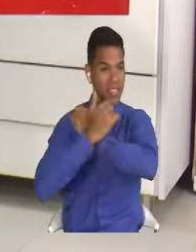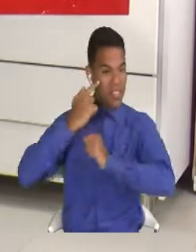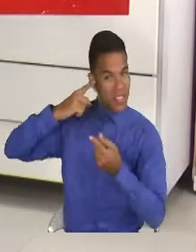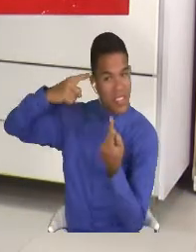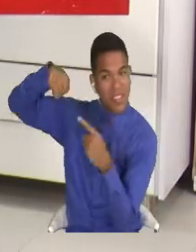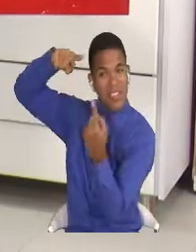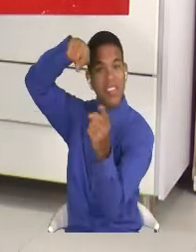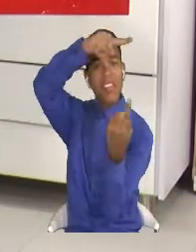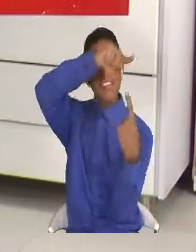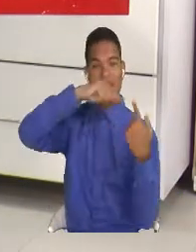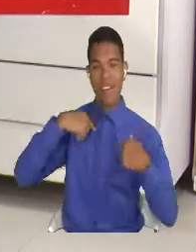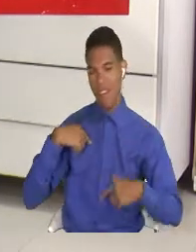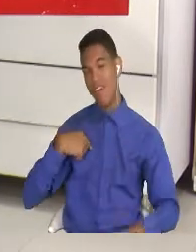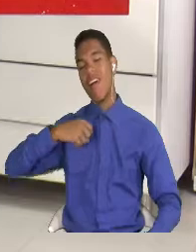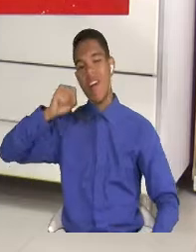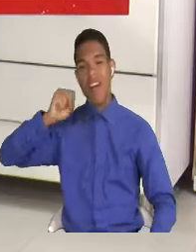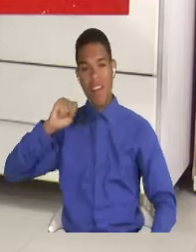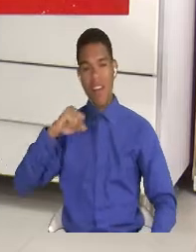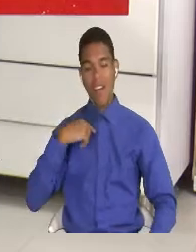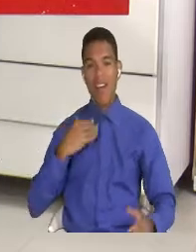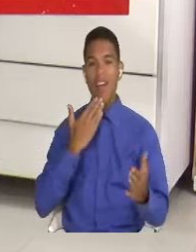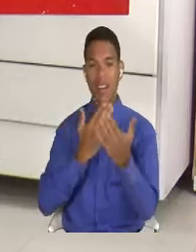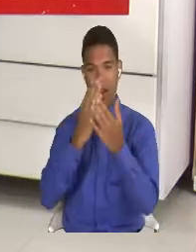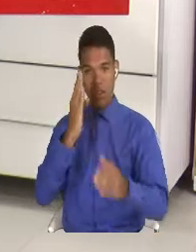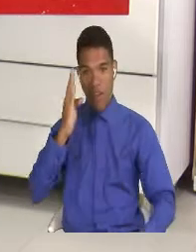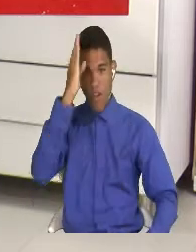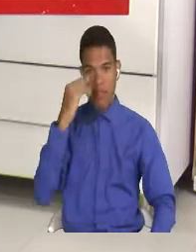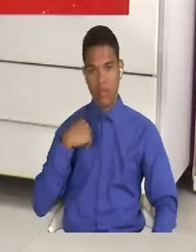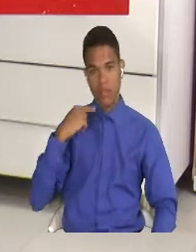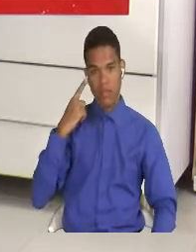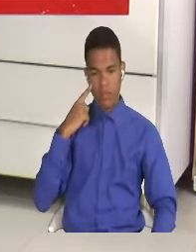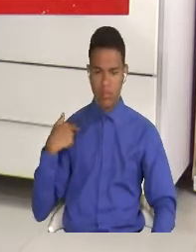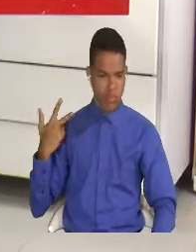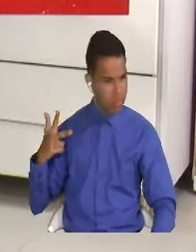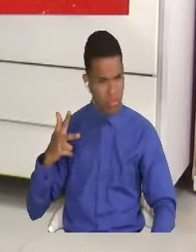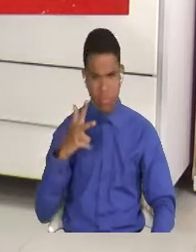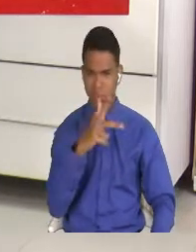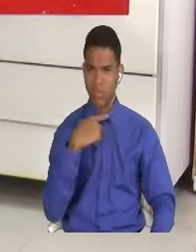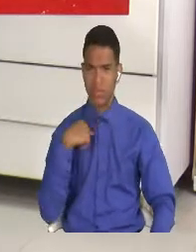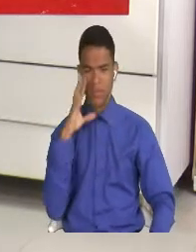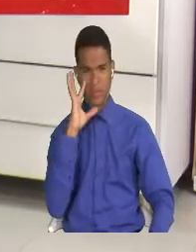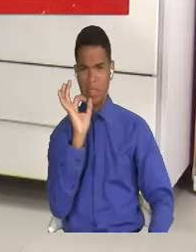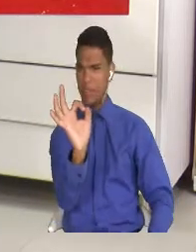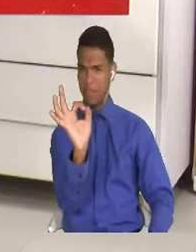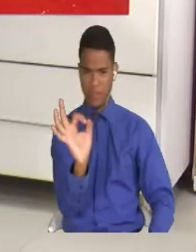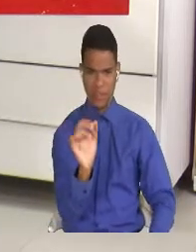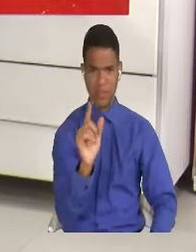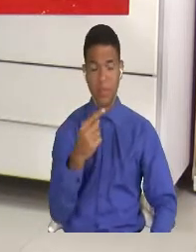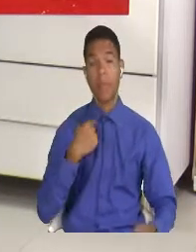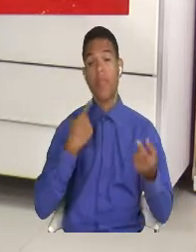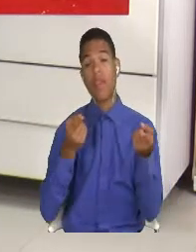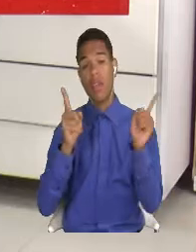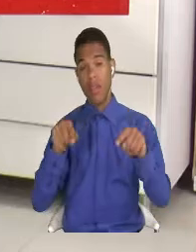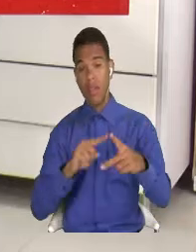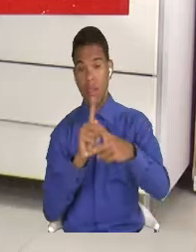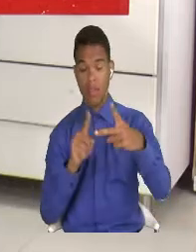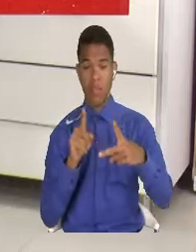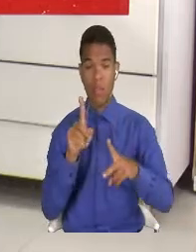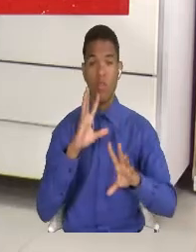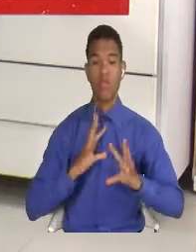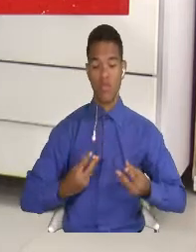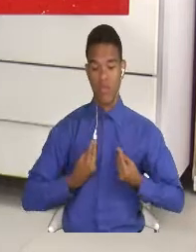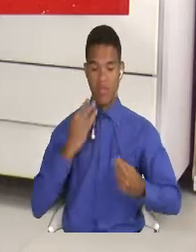estuve haciendo un viajecito que gracias a Dios se dio y pues bueno, nos fue súper bien. También tuve la oportunidad de vivir la experiencia,